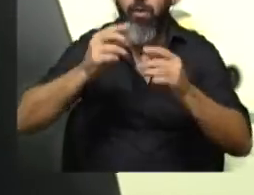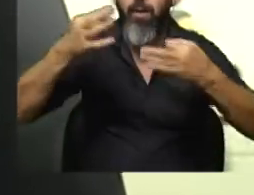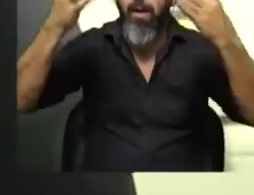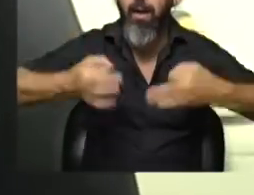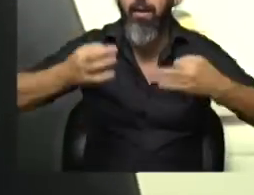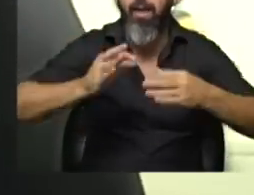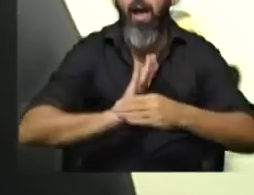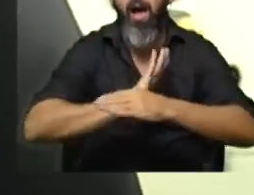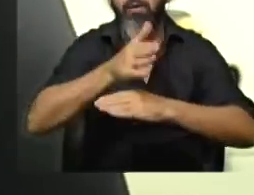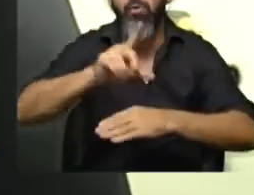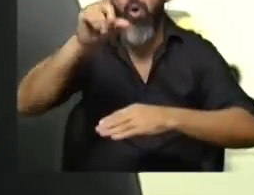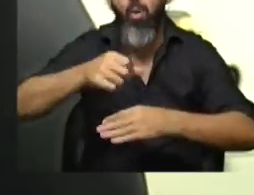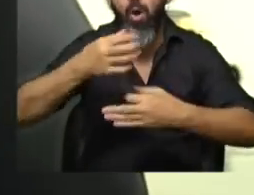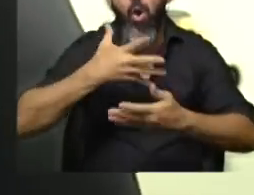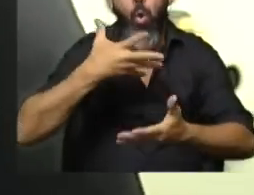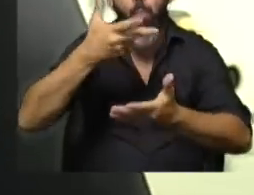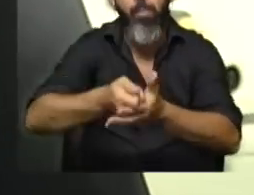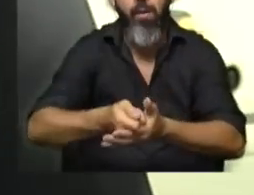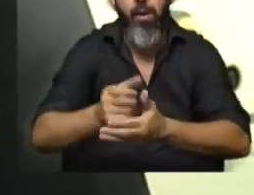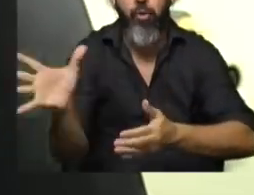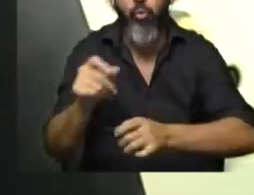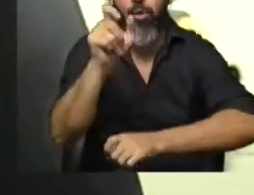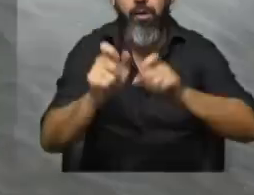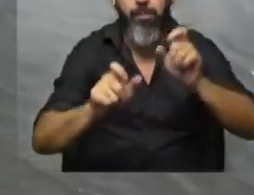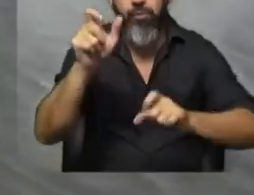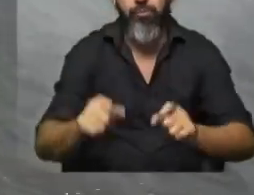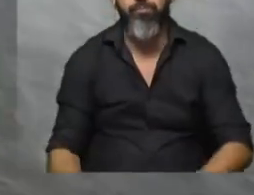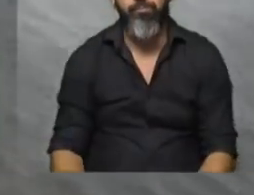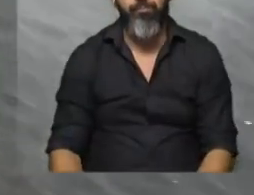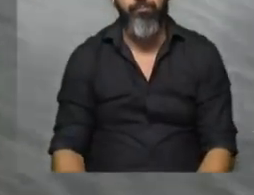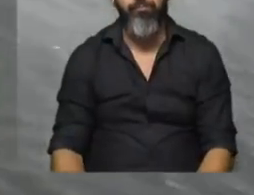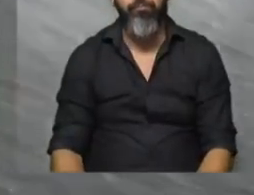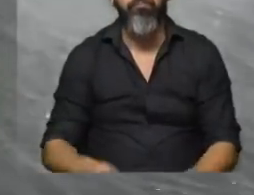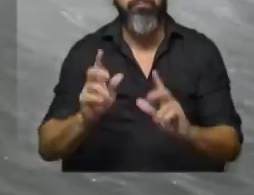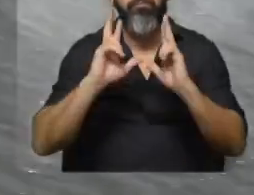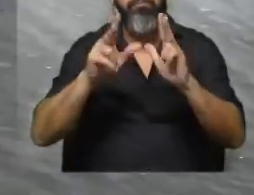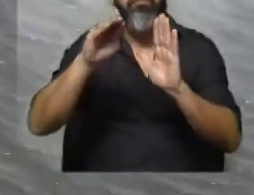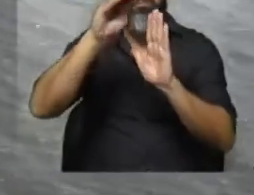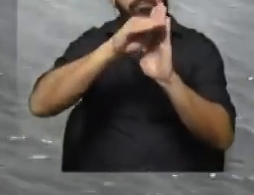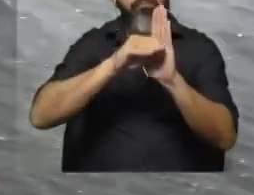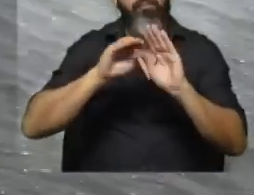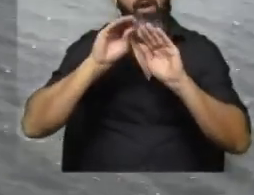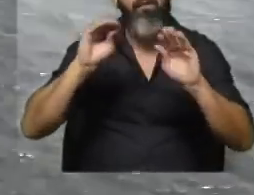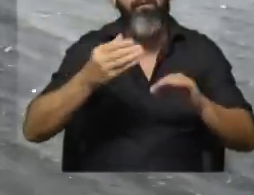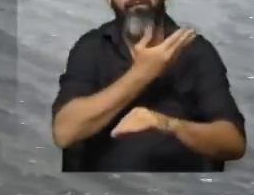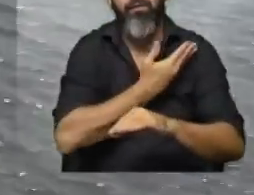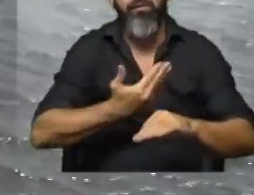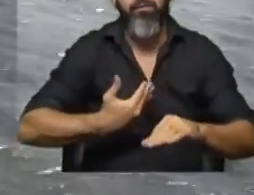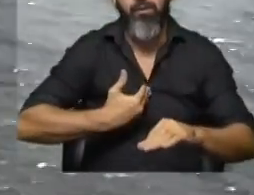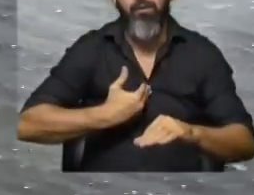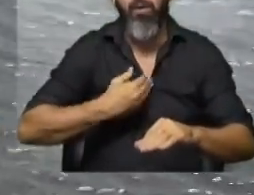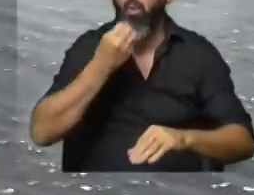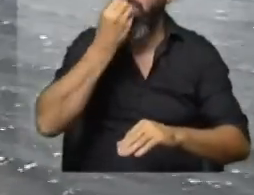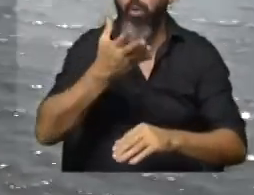garantizar el acceso a agua comprada a toda la población Ortuño dijo que las medidas anunciadas por el gobierno son